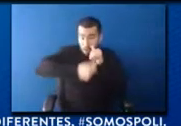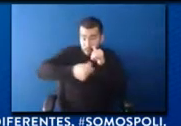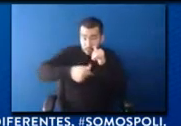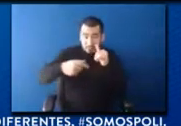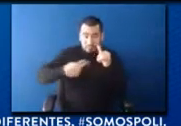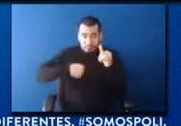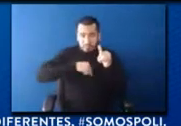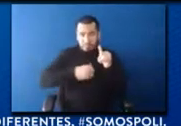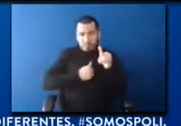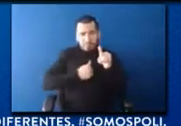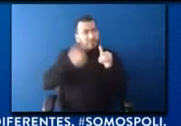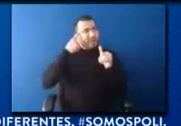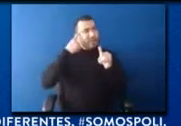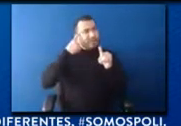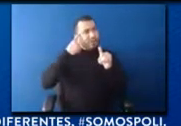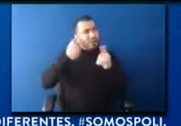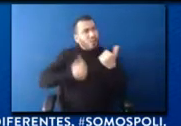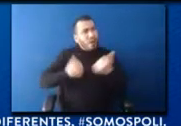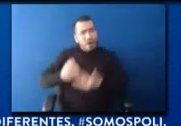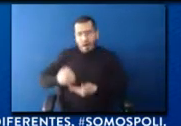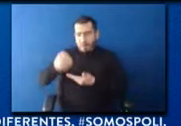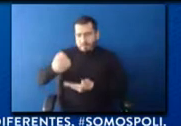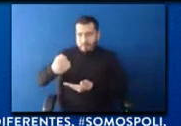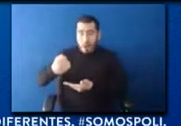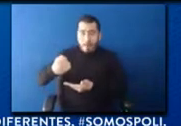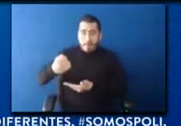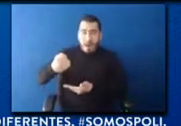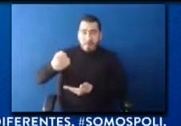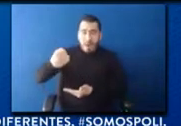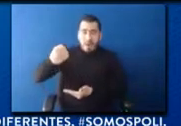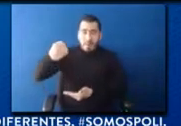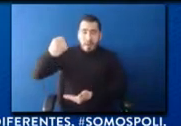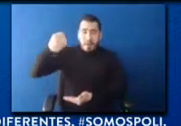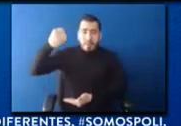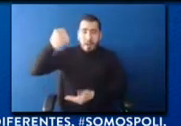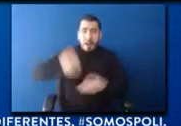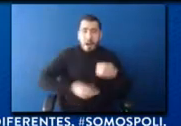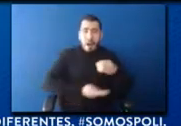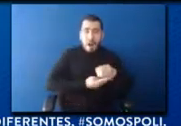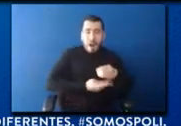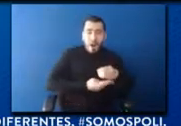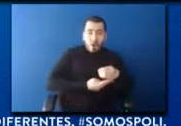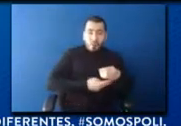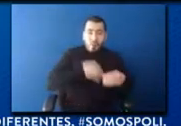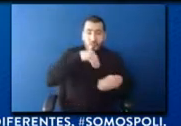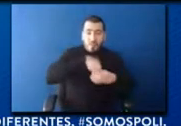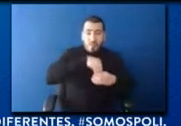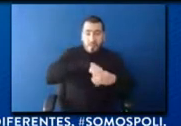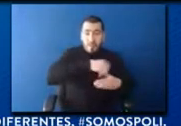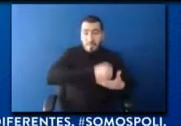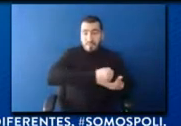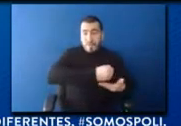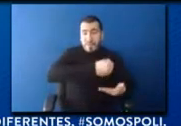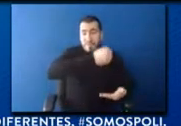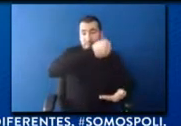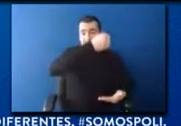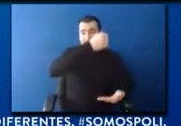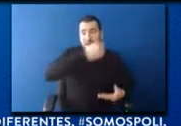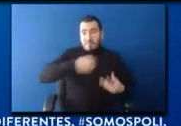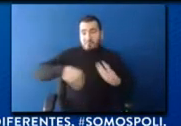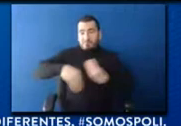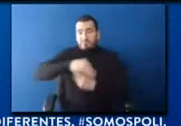contrario. Cartera creciendo, ahorros y depósitos del público creciendo y transaccionalidad del sistema